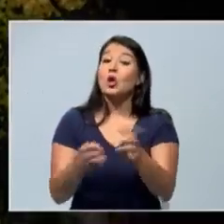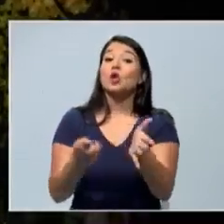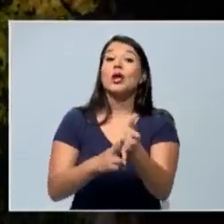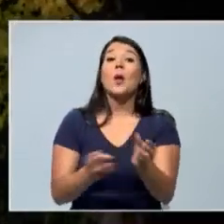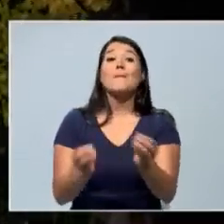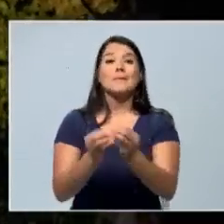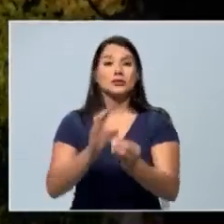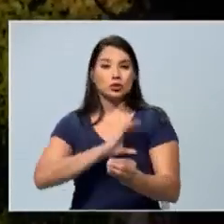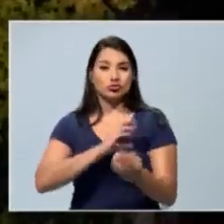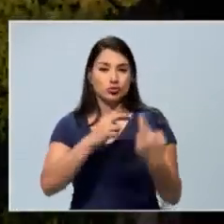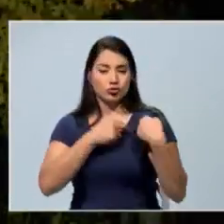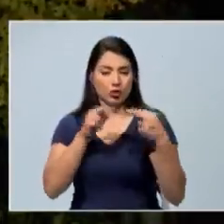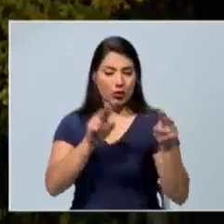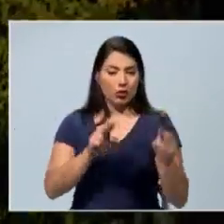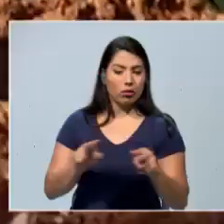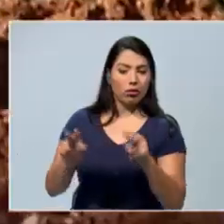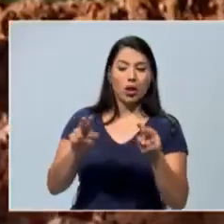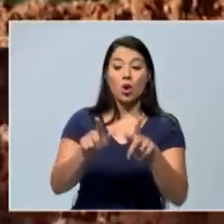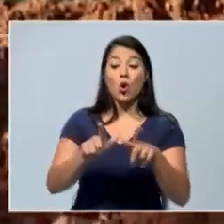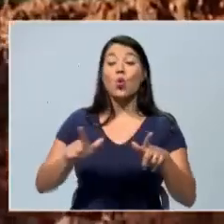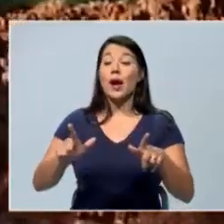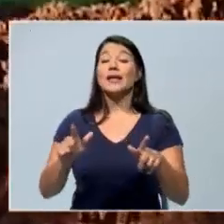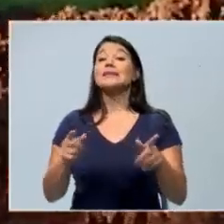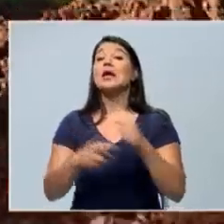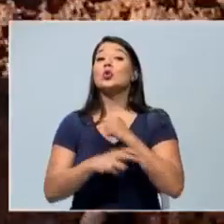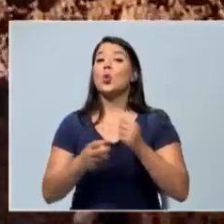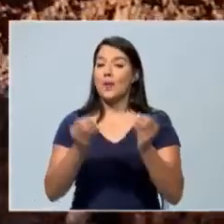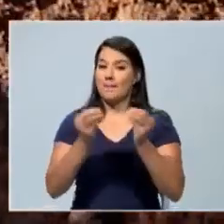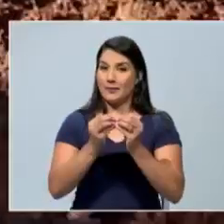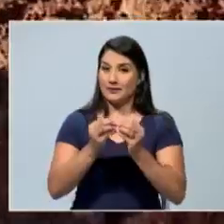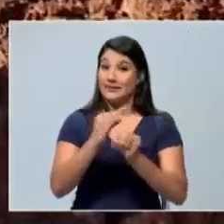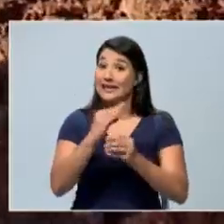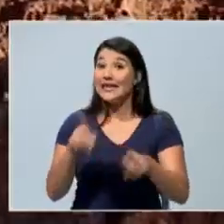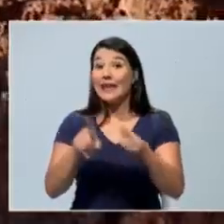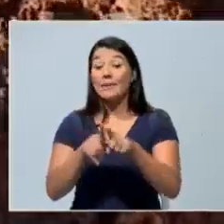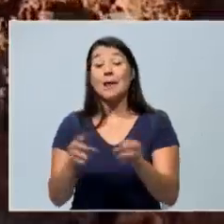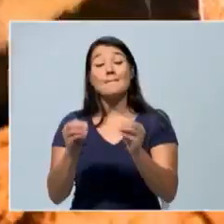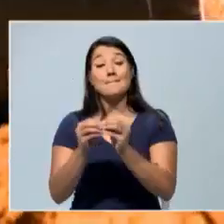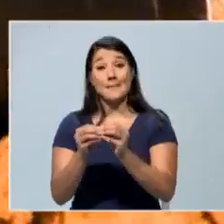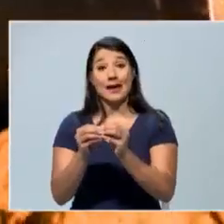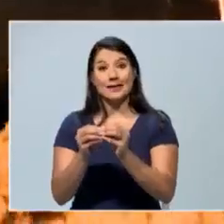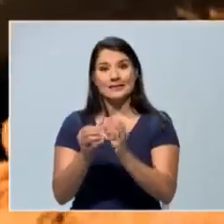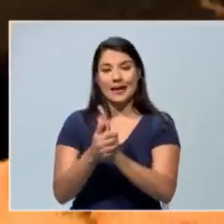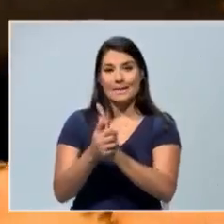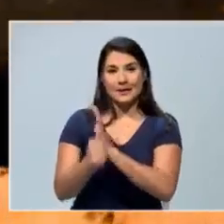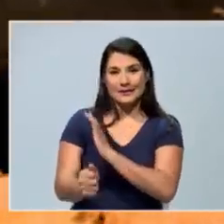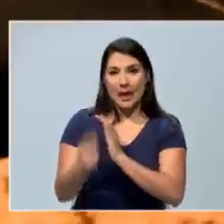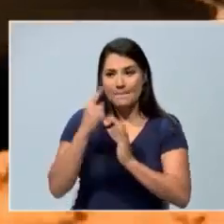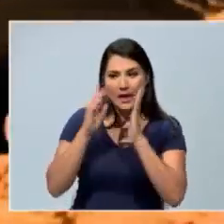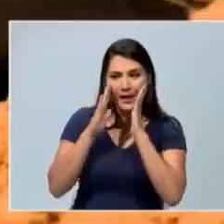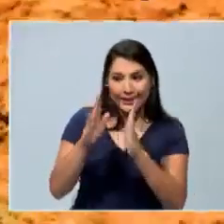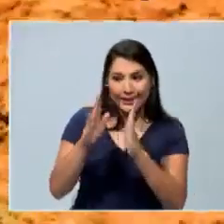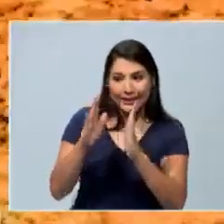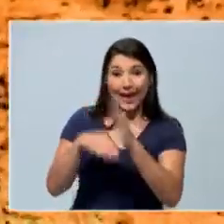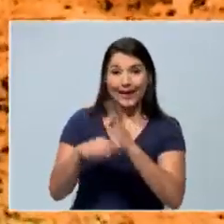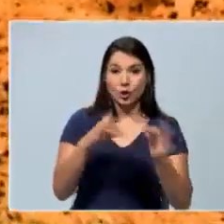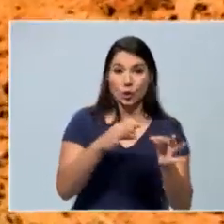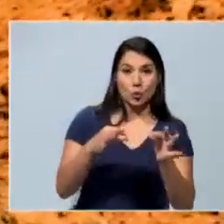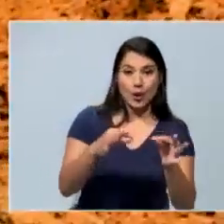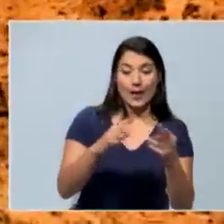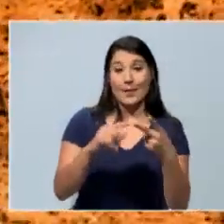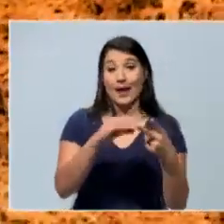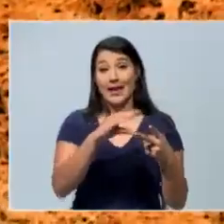la zona atacada con mayor frecuencia. Y también se aumentó la capacidad de respuesta a las cuadrillas en el tramo entre Turrialba y Moín. Esas